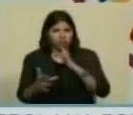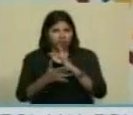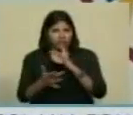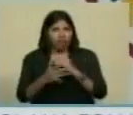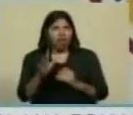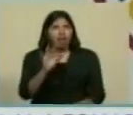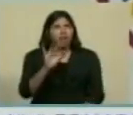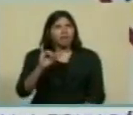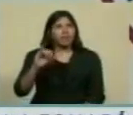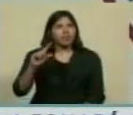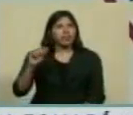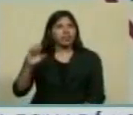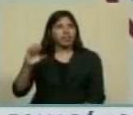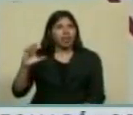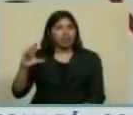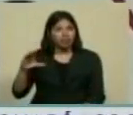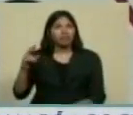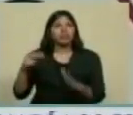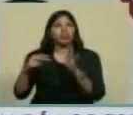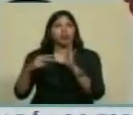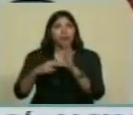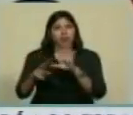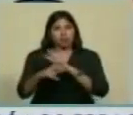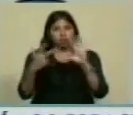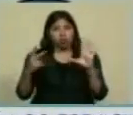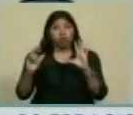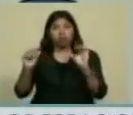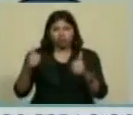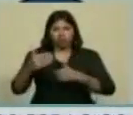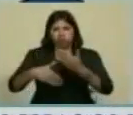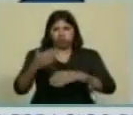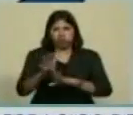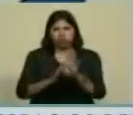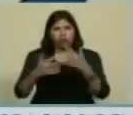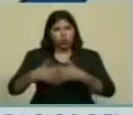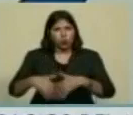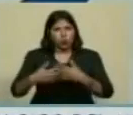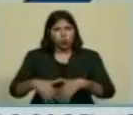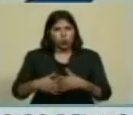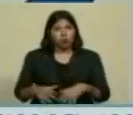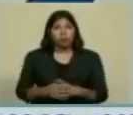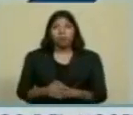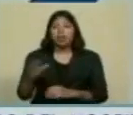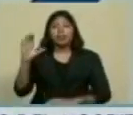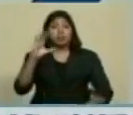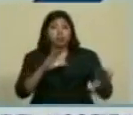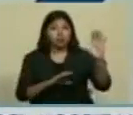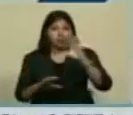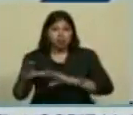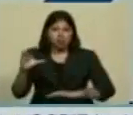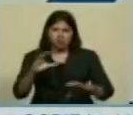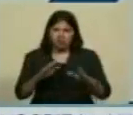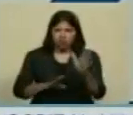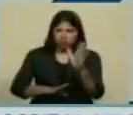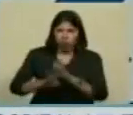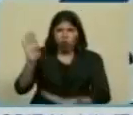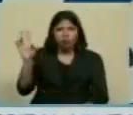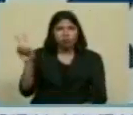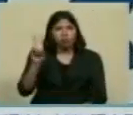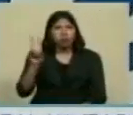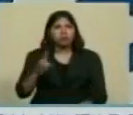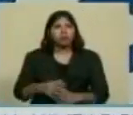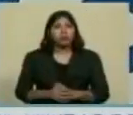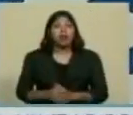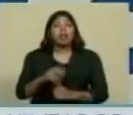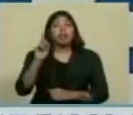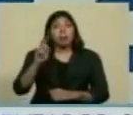FICTEC 2018, un nuevo comienzo industrial. Los avances de la ciencia venezolana y el desarrollo tecnológico del